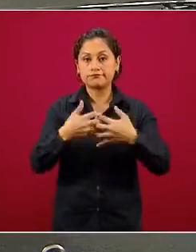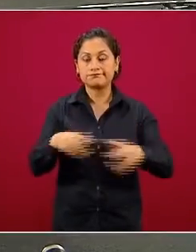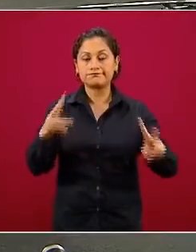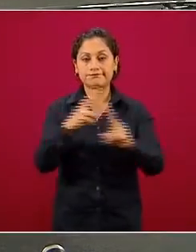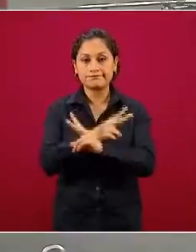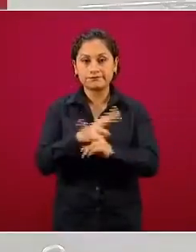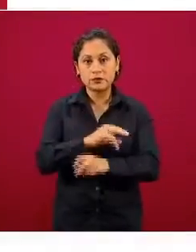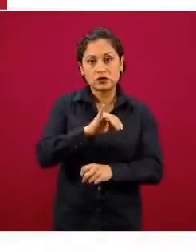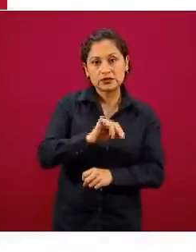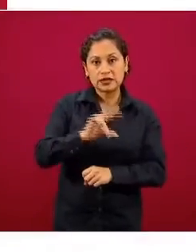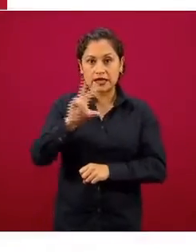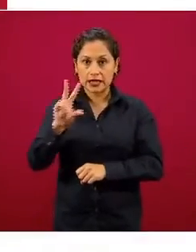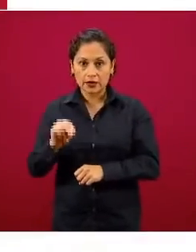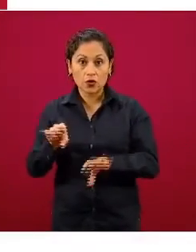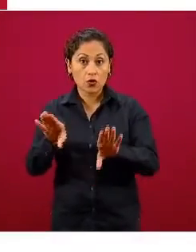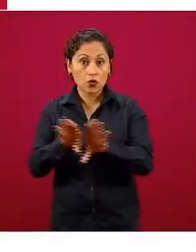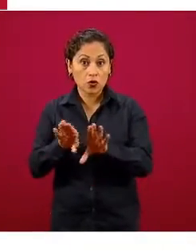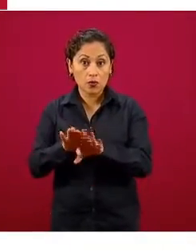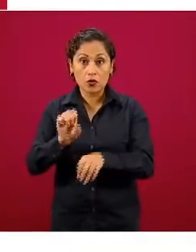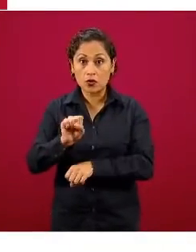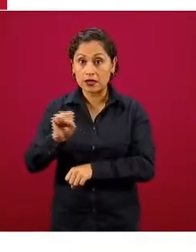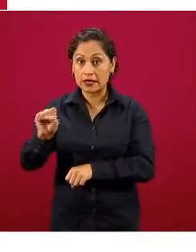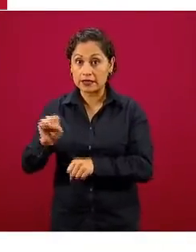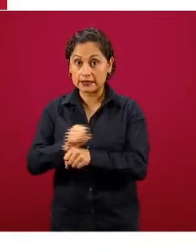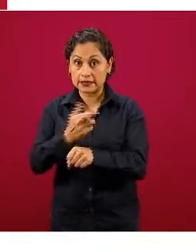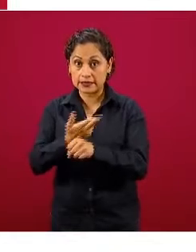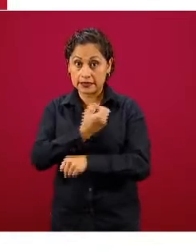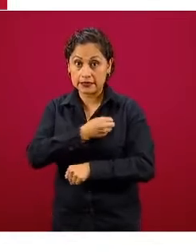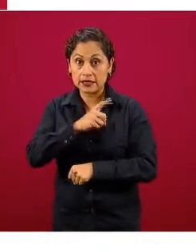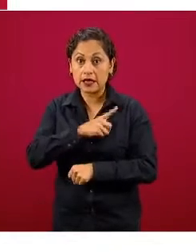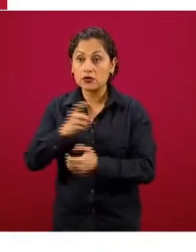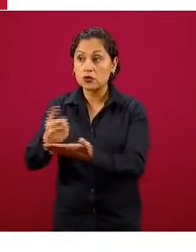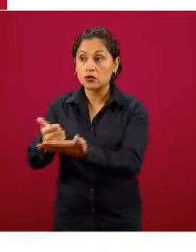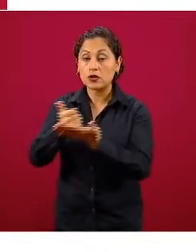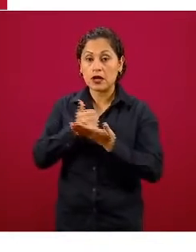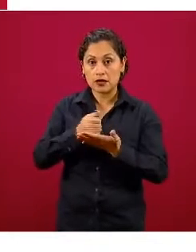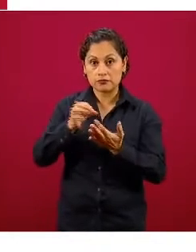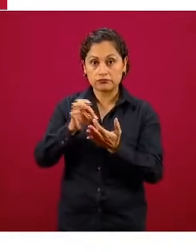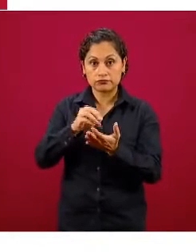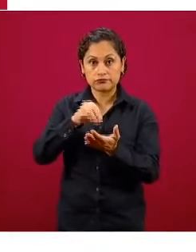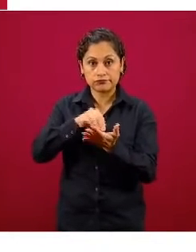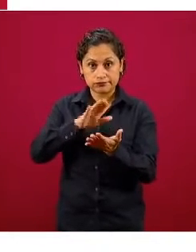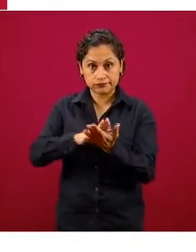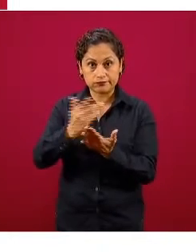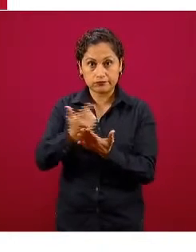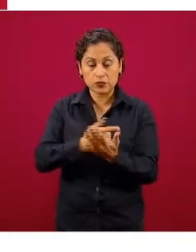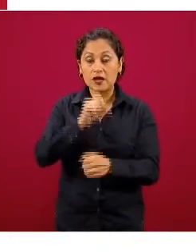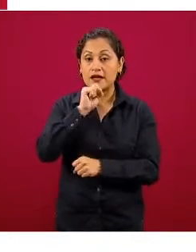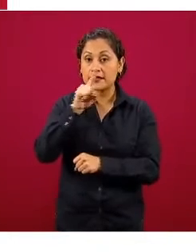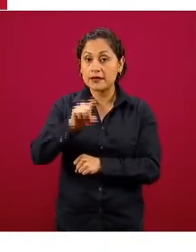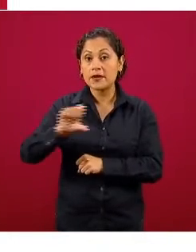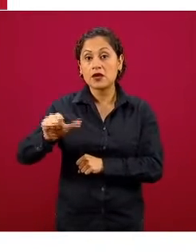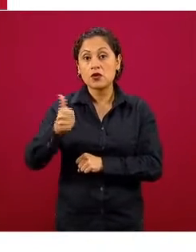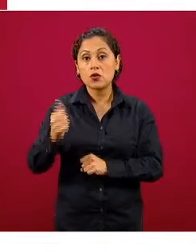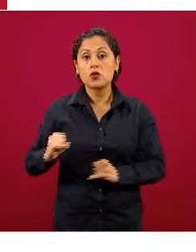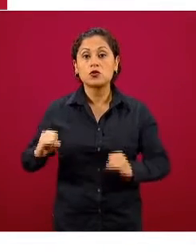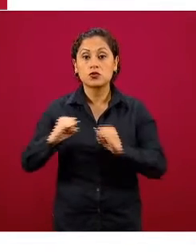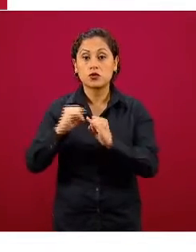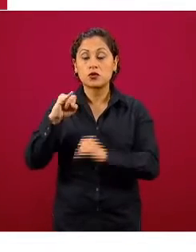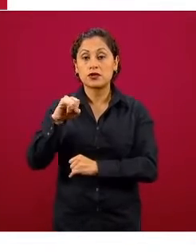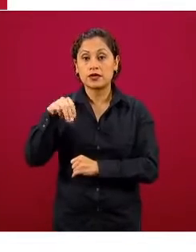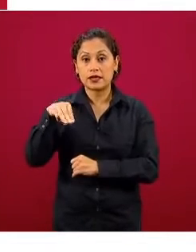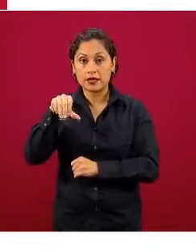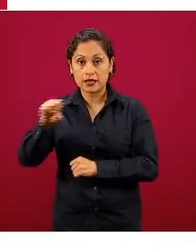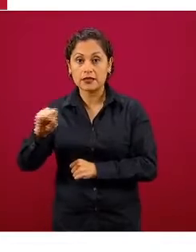tanto por la red negativa que tiene la Secretaría de Salud, como por la información que recibimos de manera coordinada del Instituto Mexicano del Seguro Social,